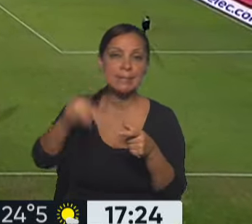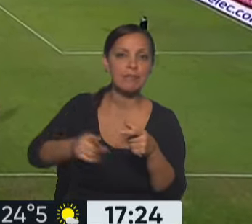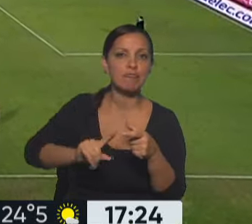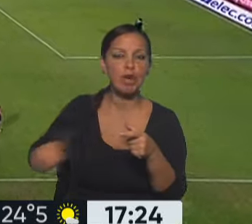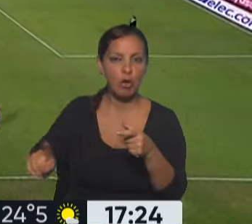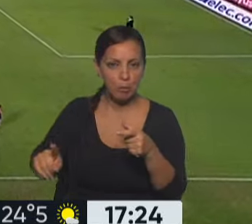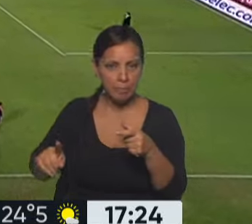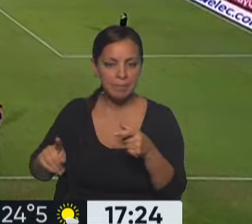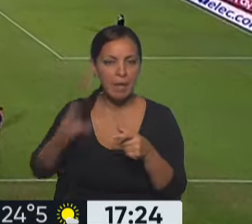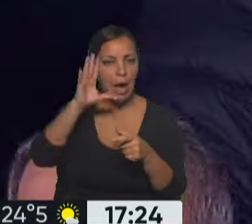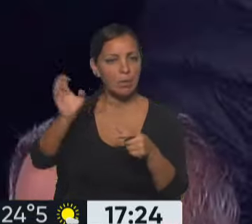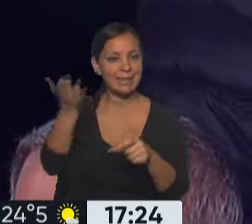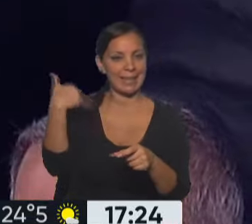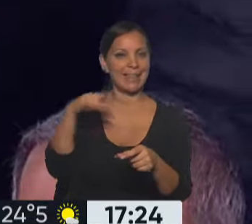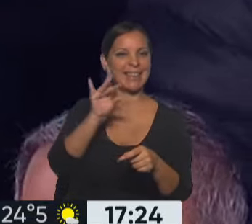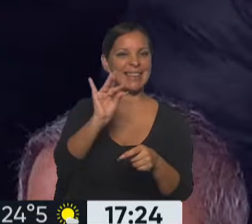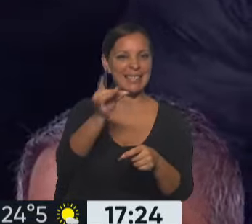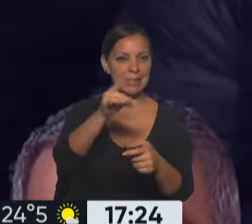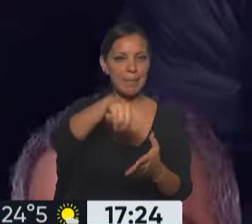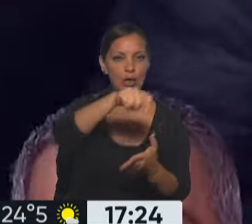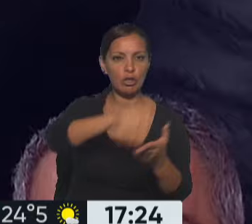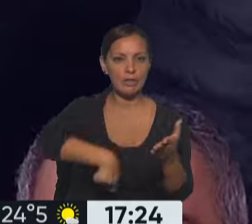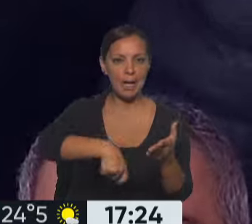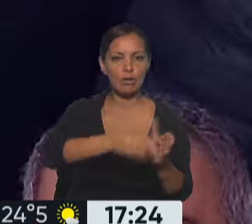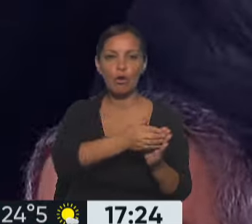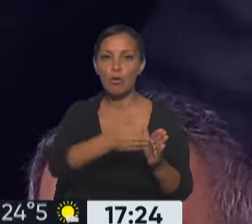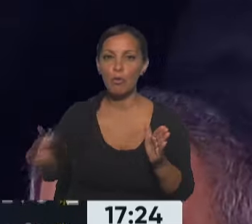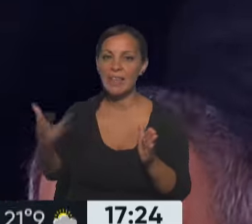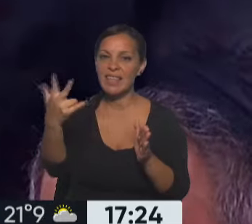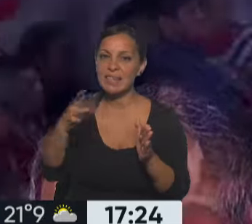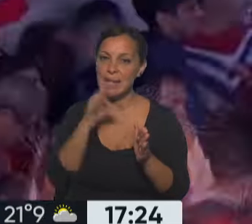diciembre había firmado su contrato por 3 años con la institución.